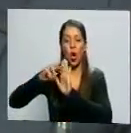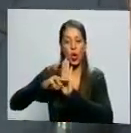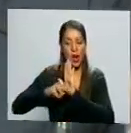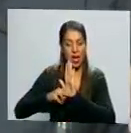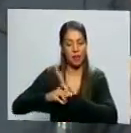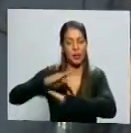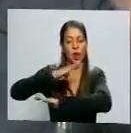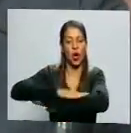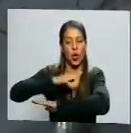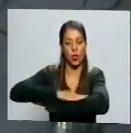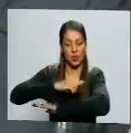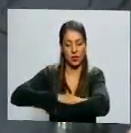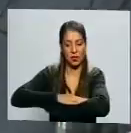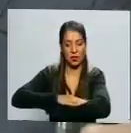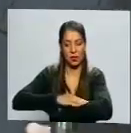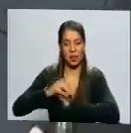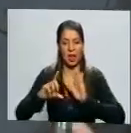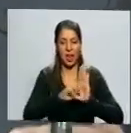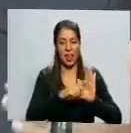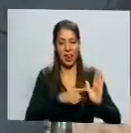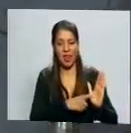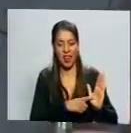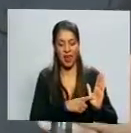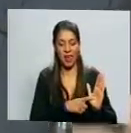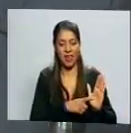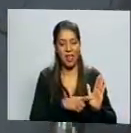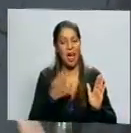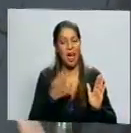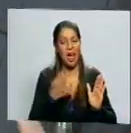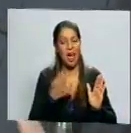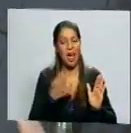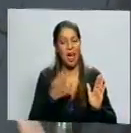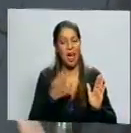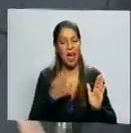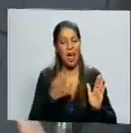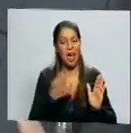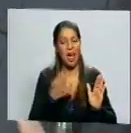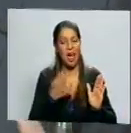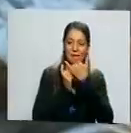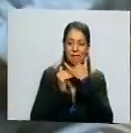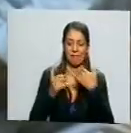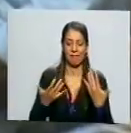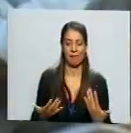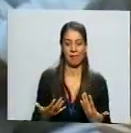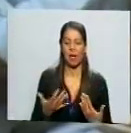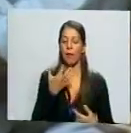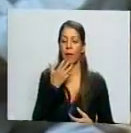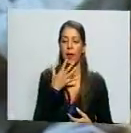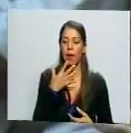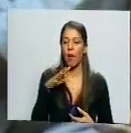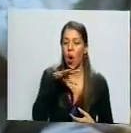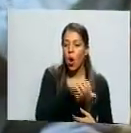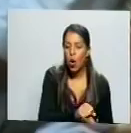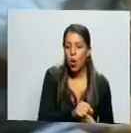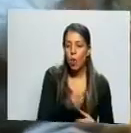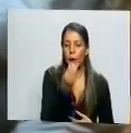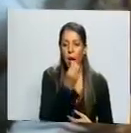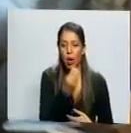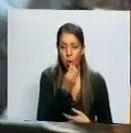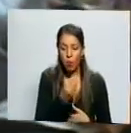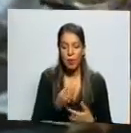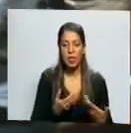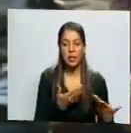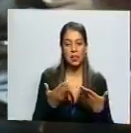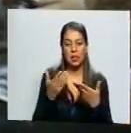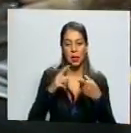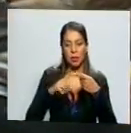que incluso en leyes que se han elaborado. Entonces, no se le compran bienes, alimentos y